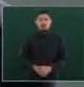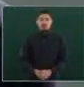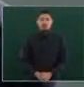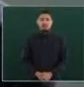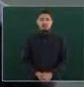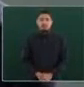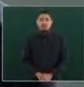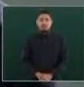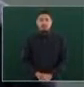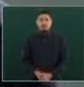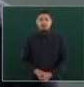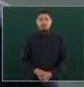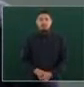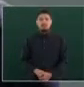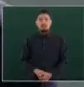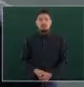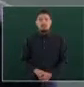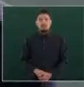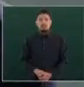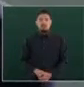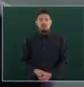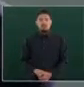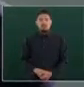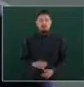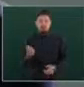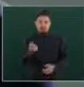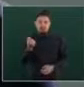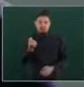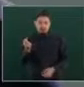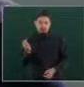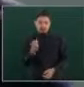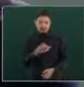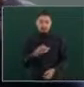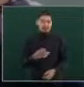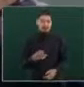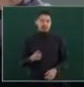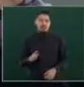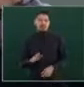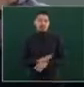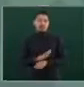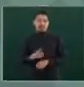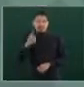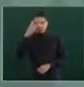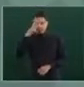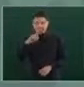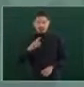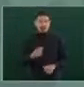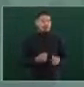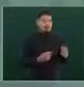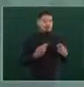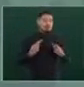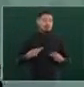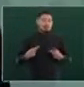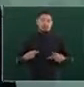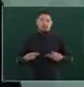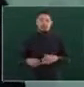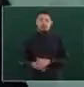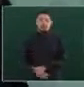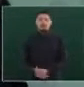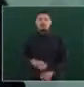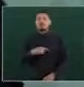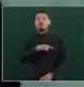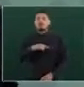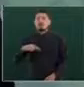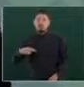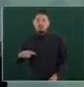educadas en ese entorno la violencia es un mal endémico que